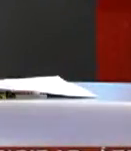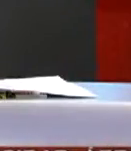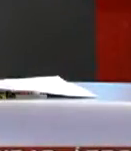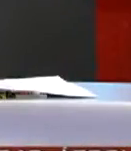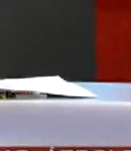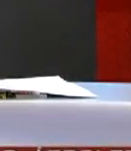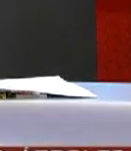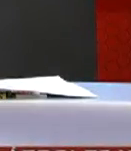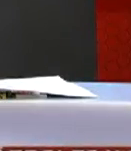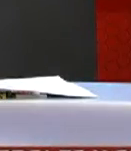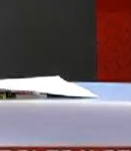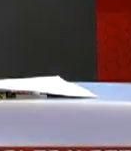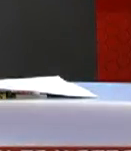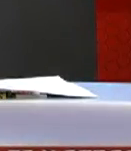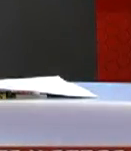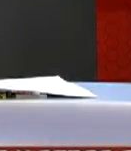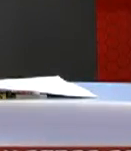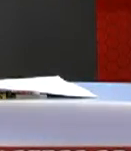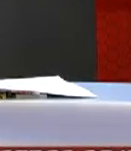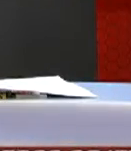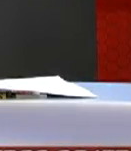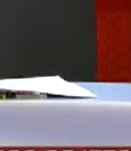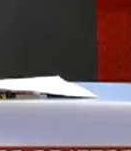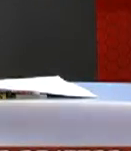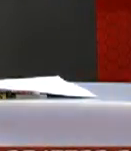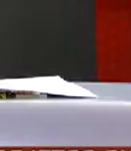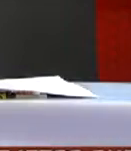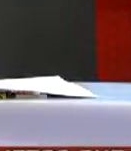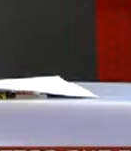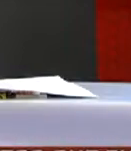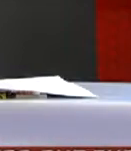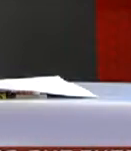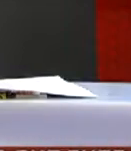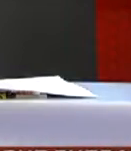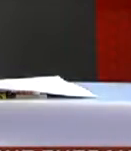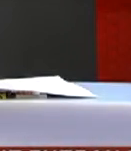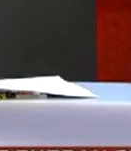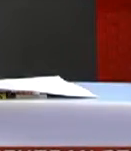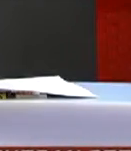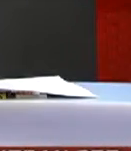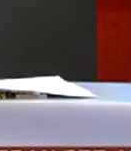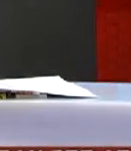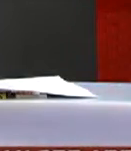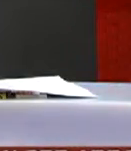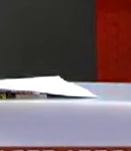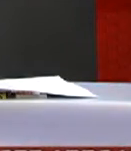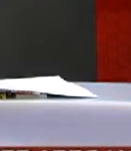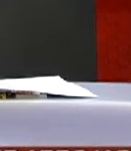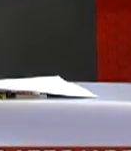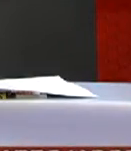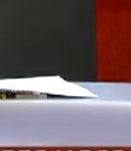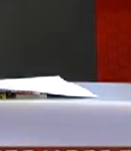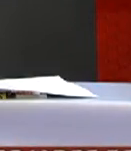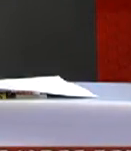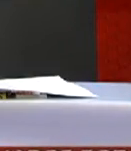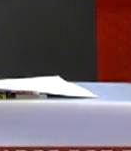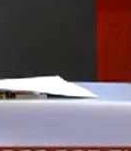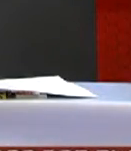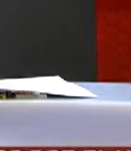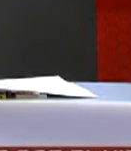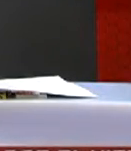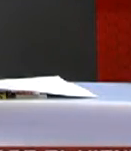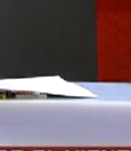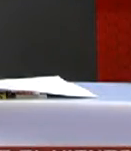Vale la pena llegar a esa edad con esa lucidez y esa energía. Y ahora le vamos a presentar el reportaje que hizo Notimex sobre el Festival de